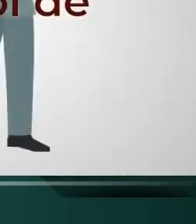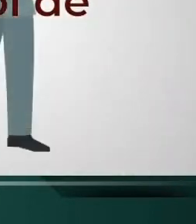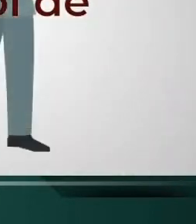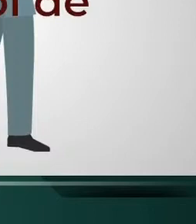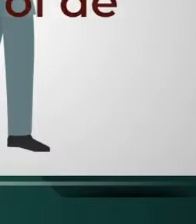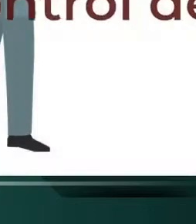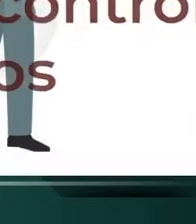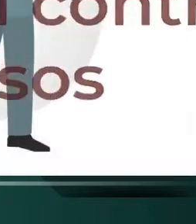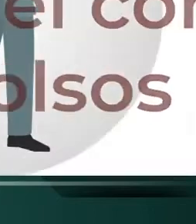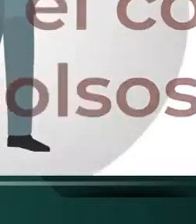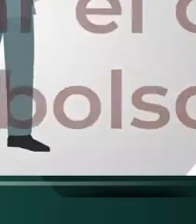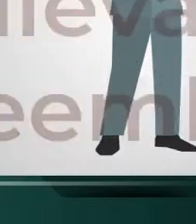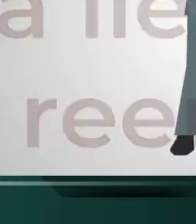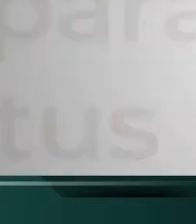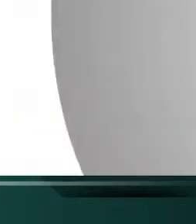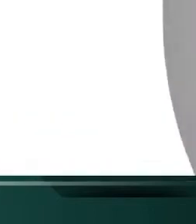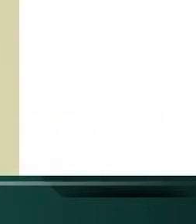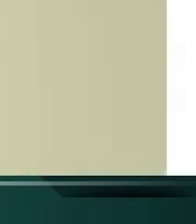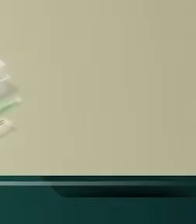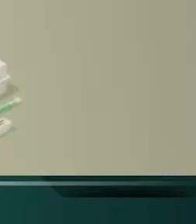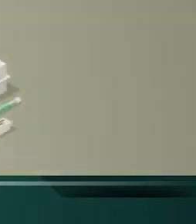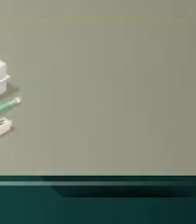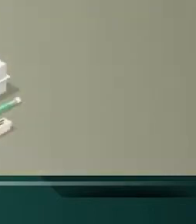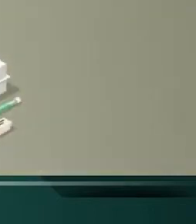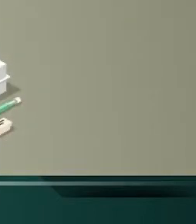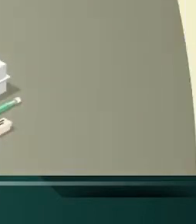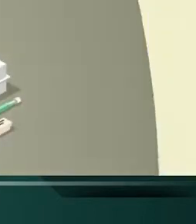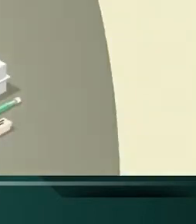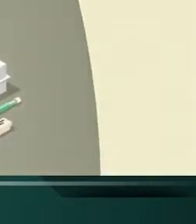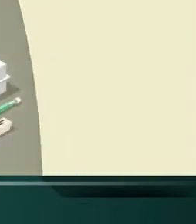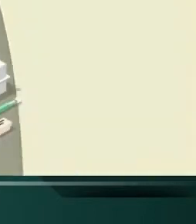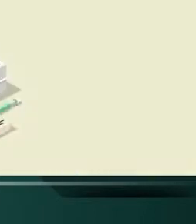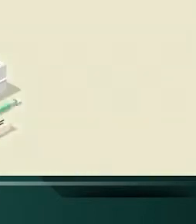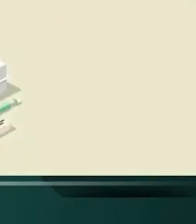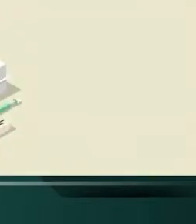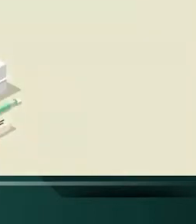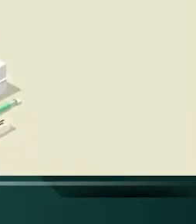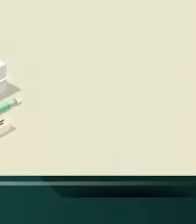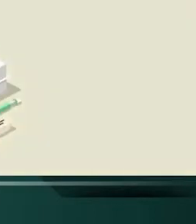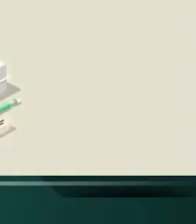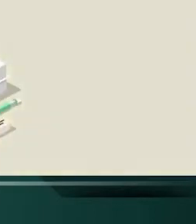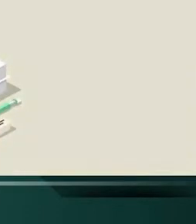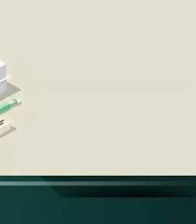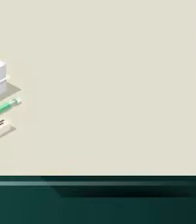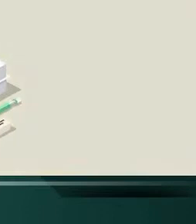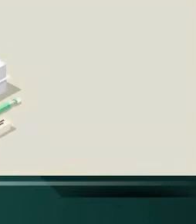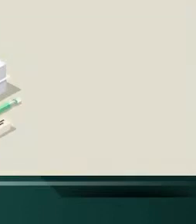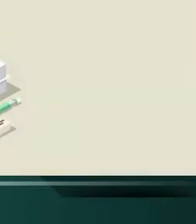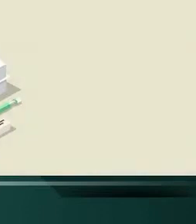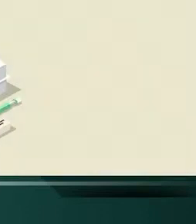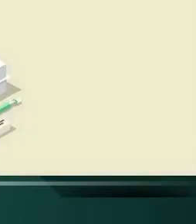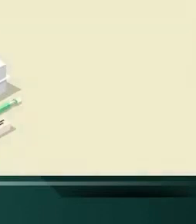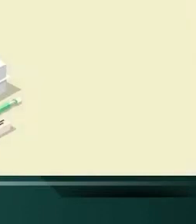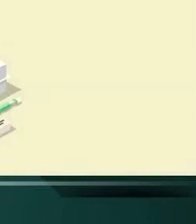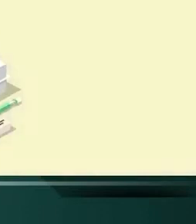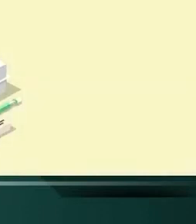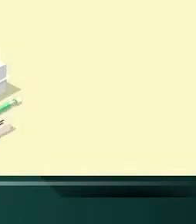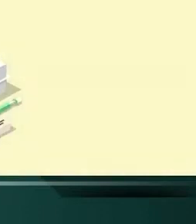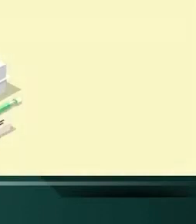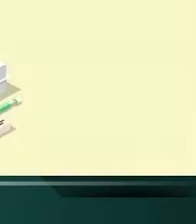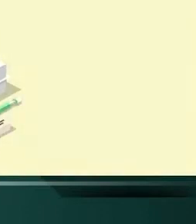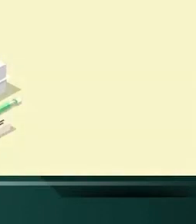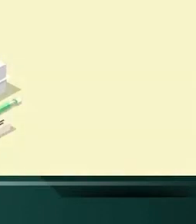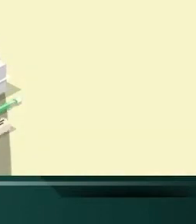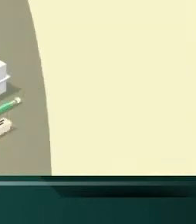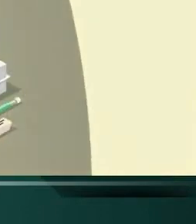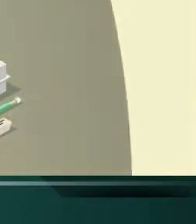de tus reembolsos. Si no quieres acudir a una sucursal bancaria, puedes realizar tu reembolso desde la